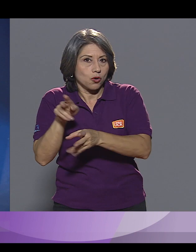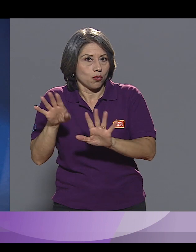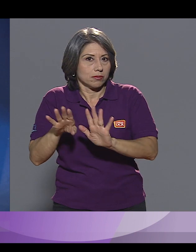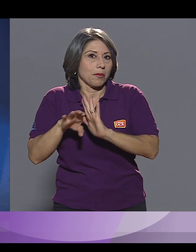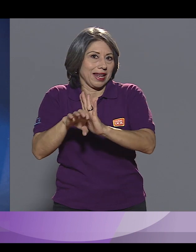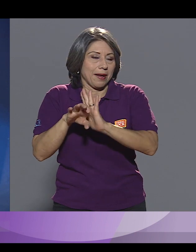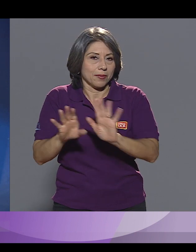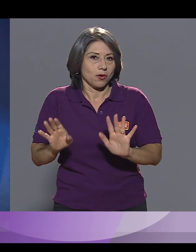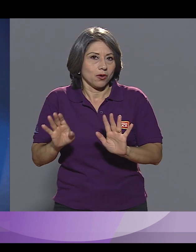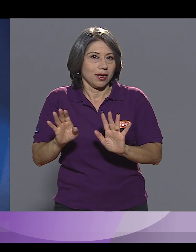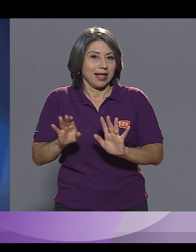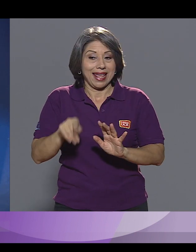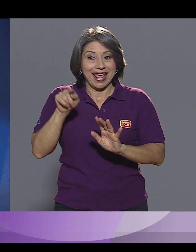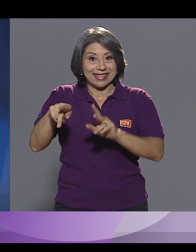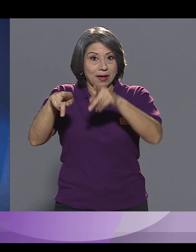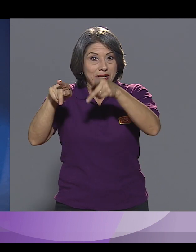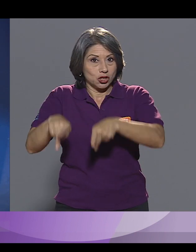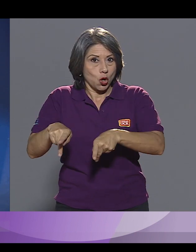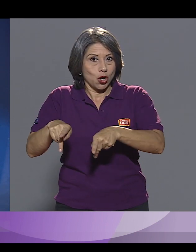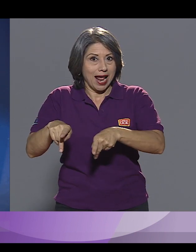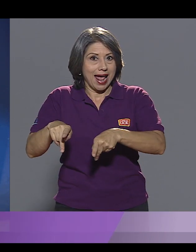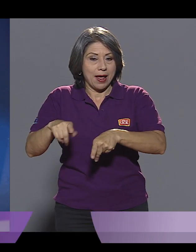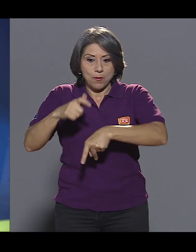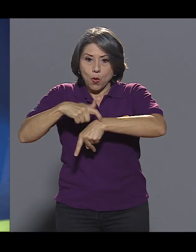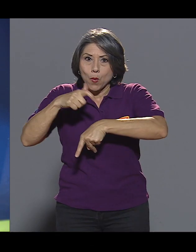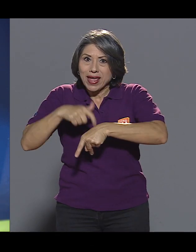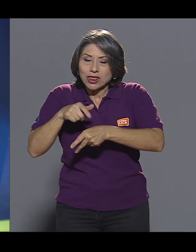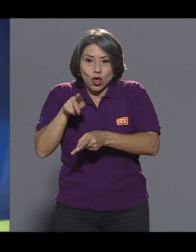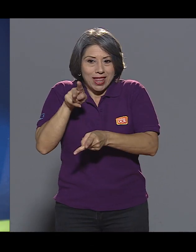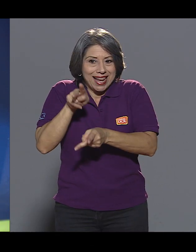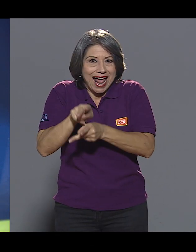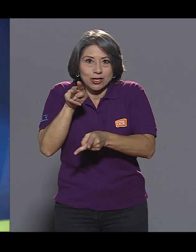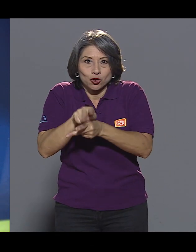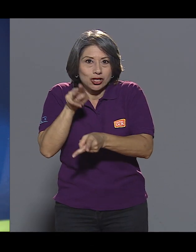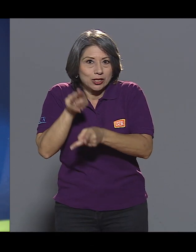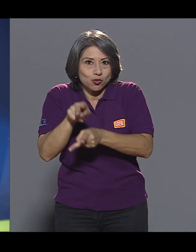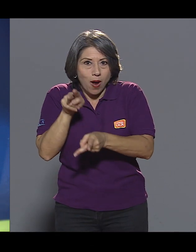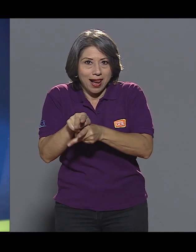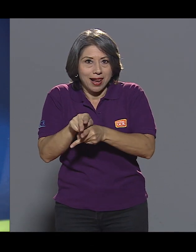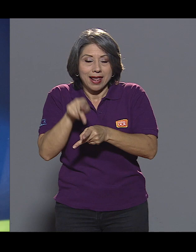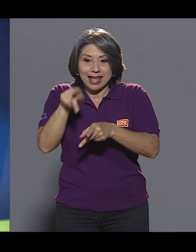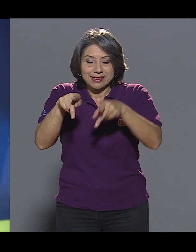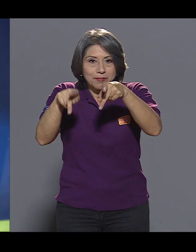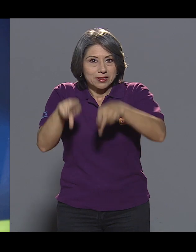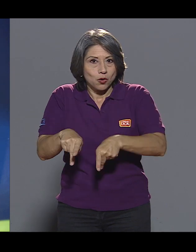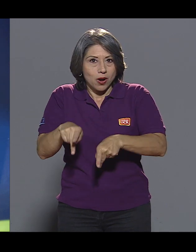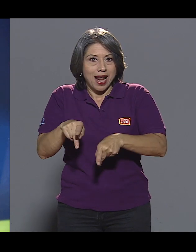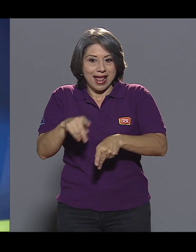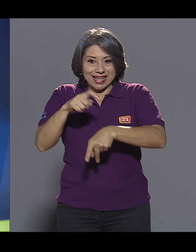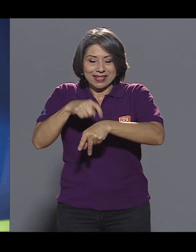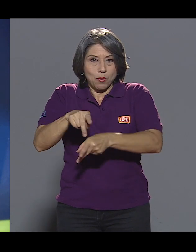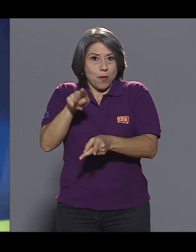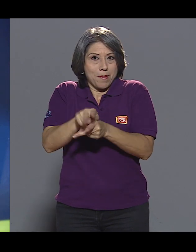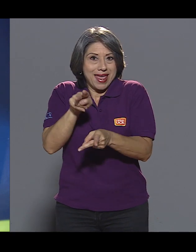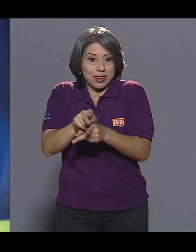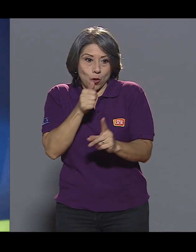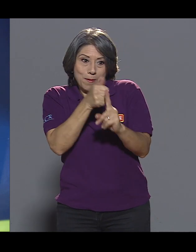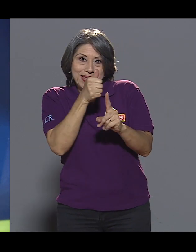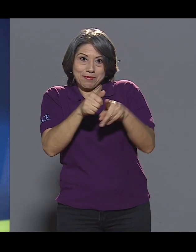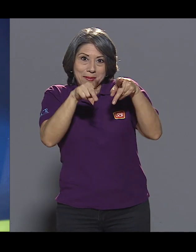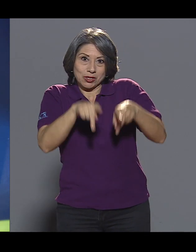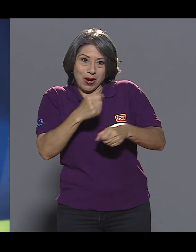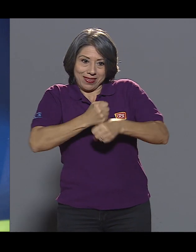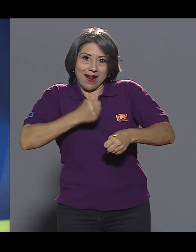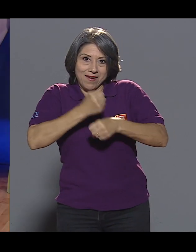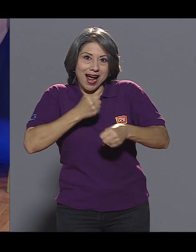ya está en el pleno acto sexual, sus órganos reproductivos, ¿verdad?, de la persona, están en juego.